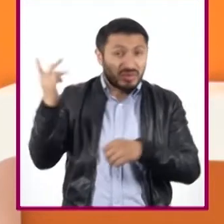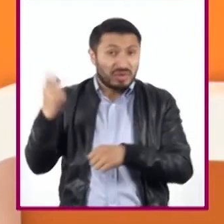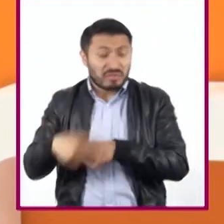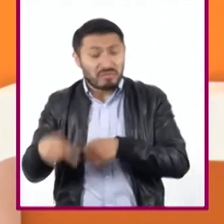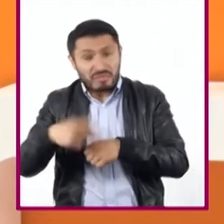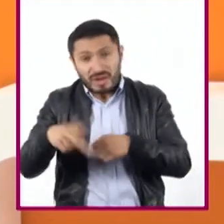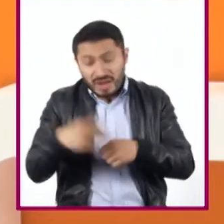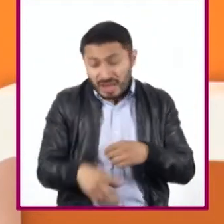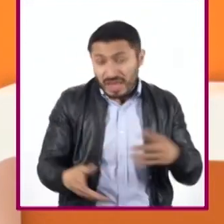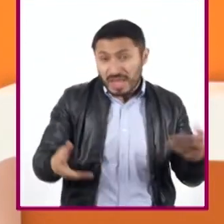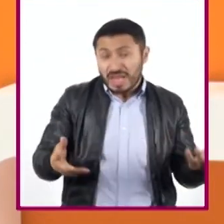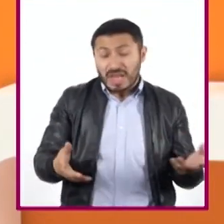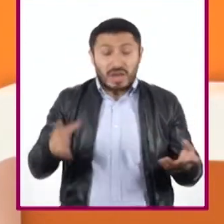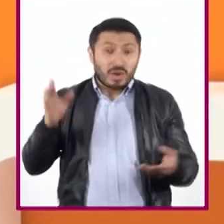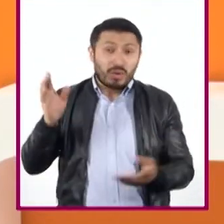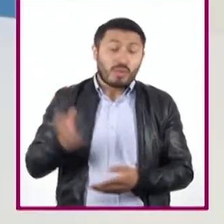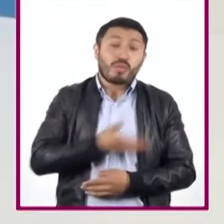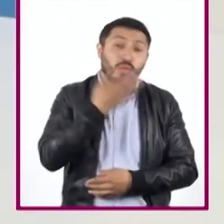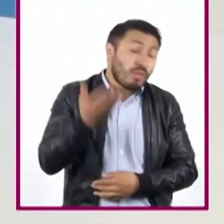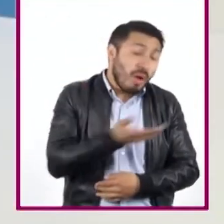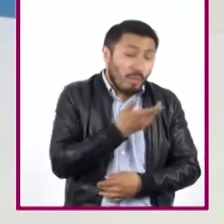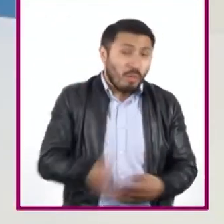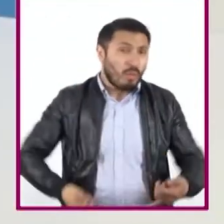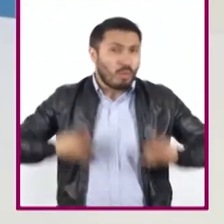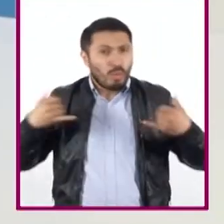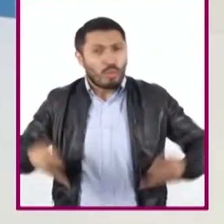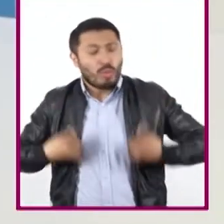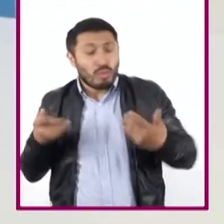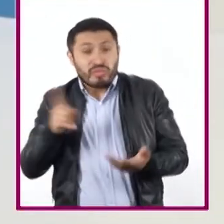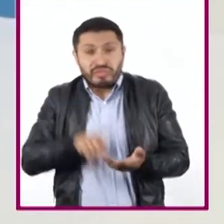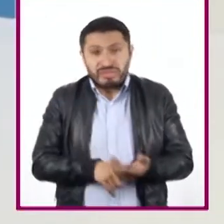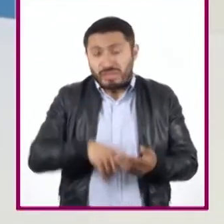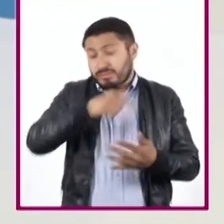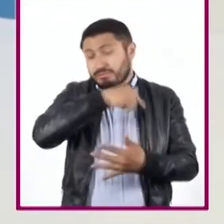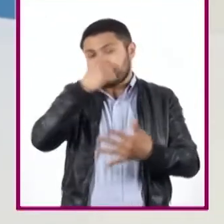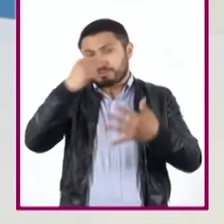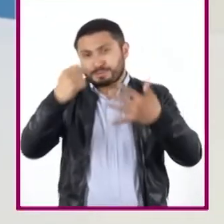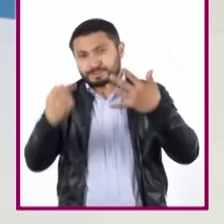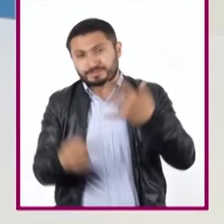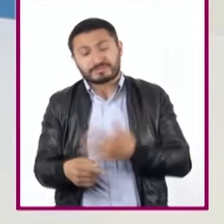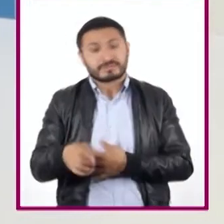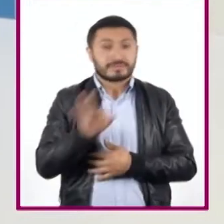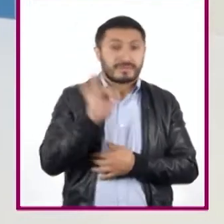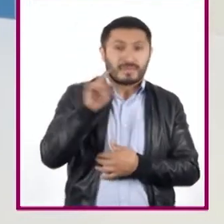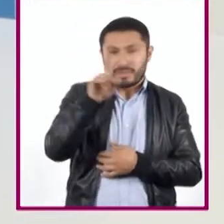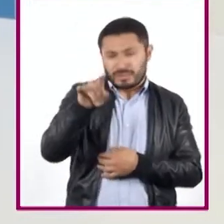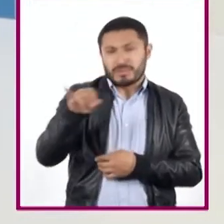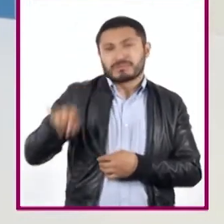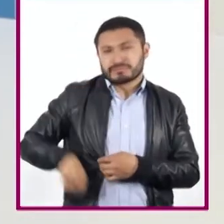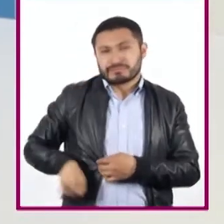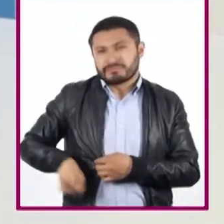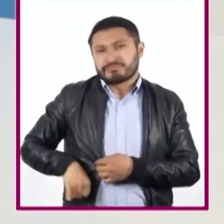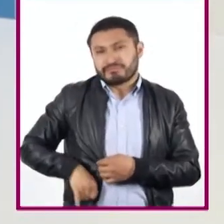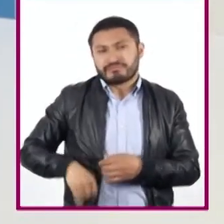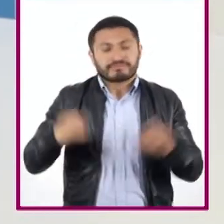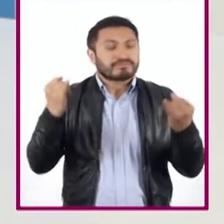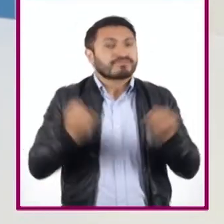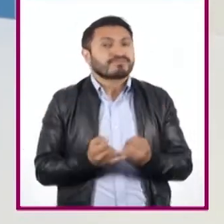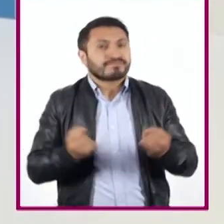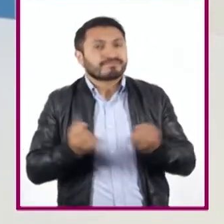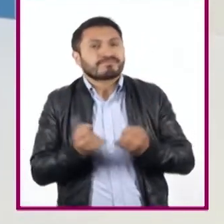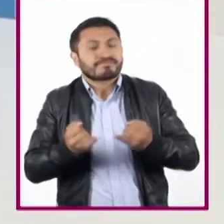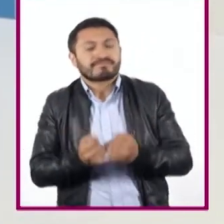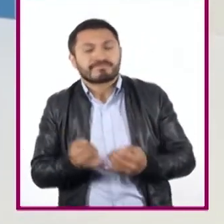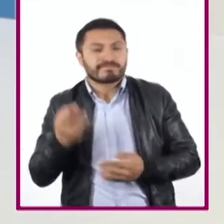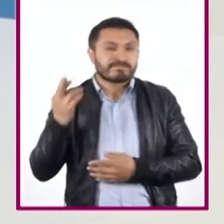entre las y los adolescentes, entre otros tópicos que sean de su inquietud. Asimismo, se